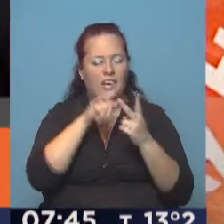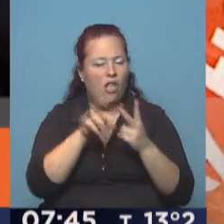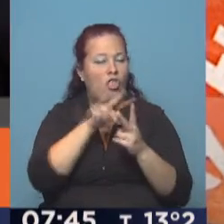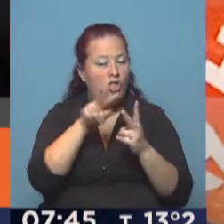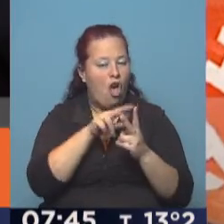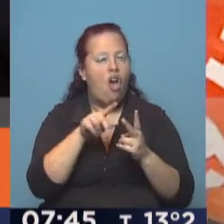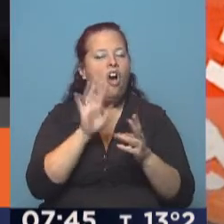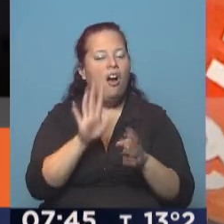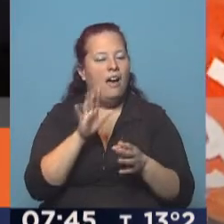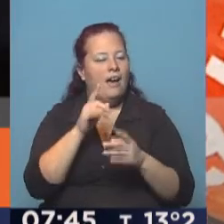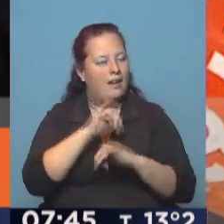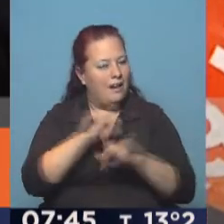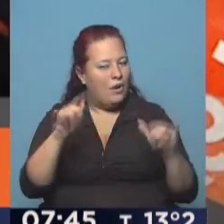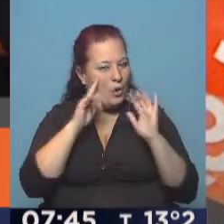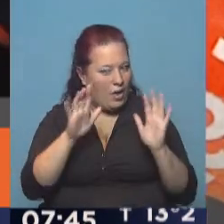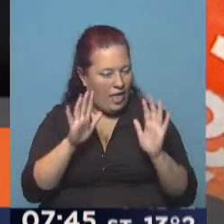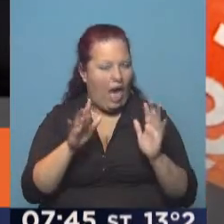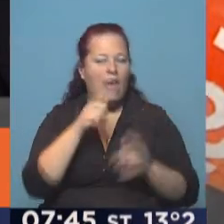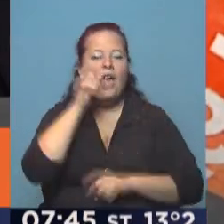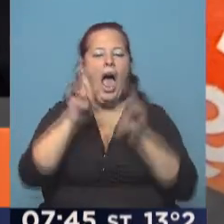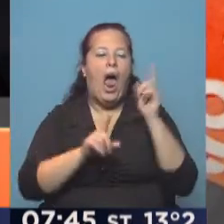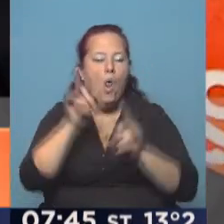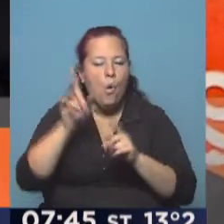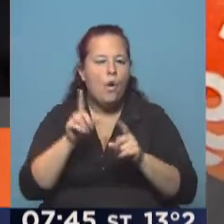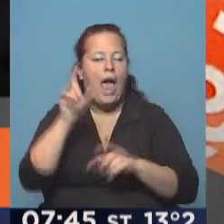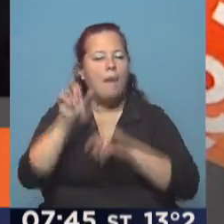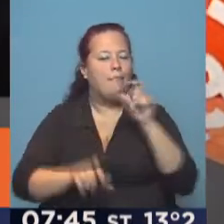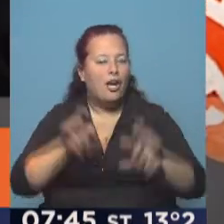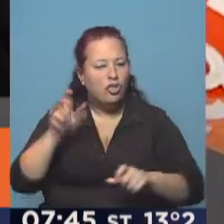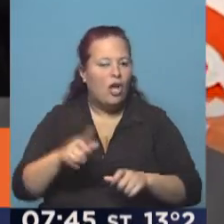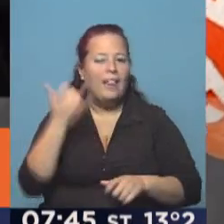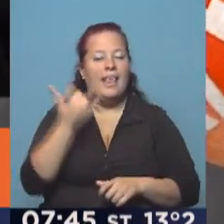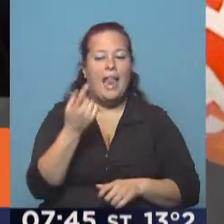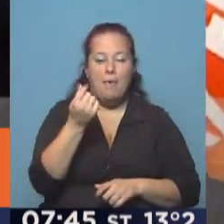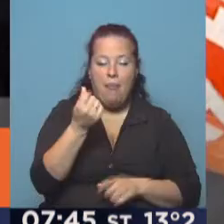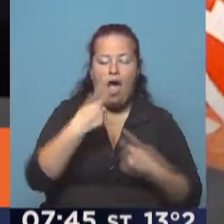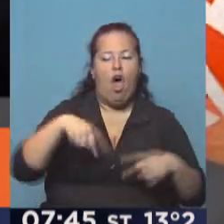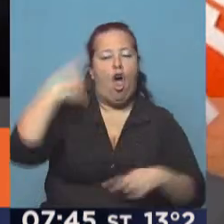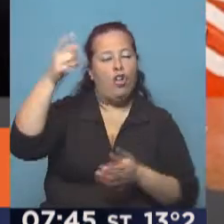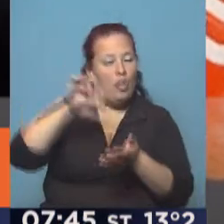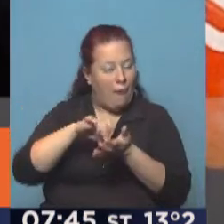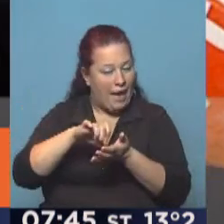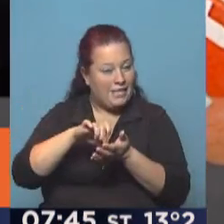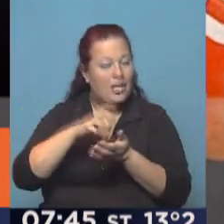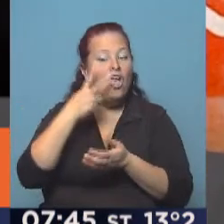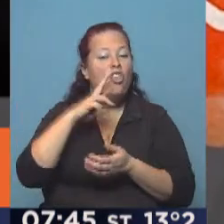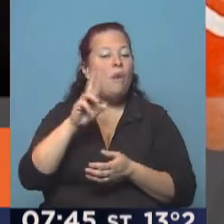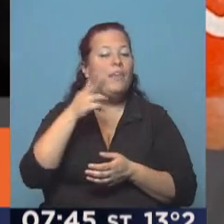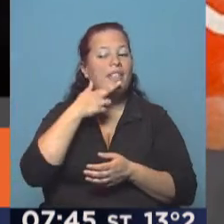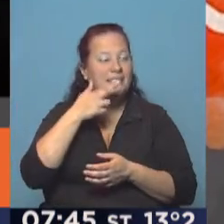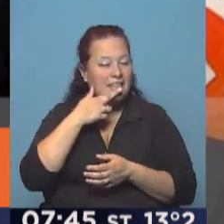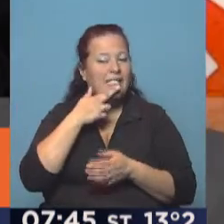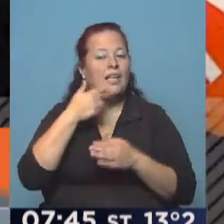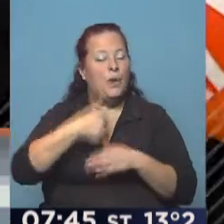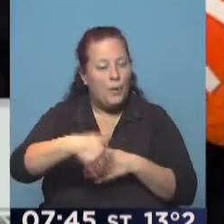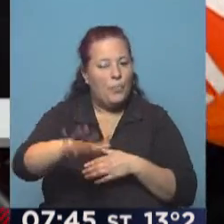están alertando a aquellas personas que tengan dinero o bienes en el exterior, que a partir del 2017